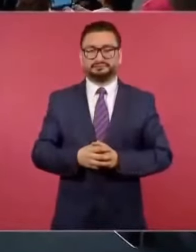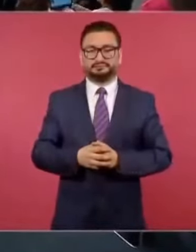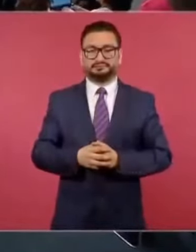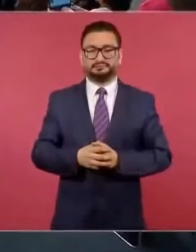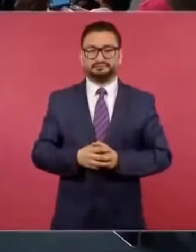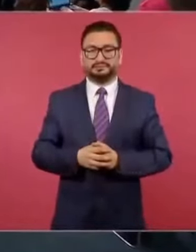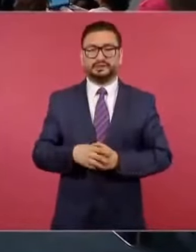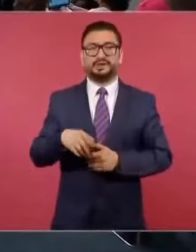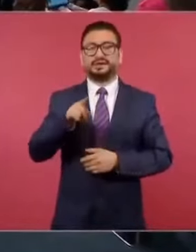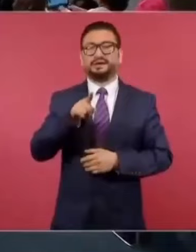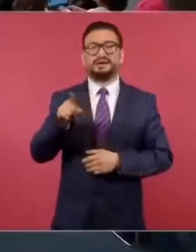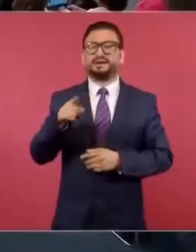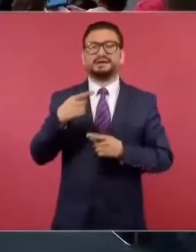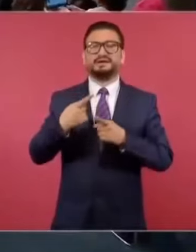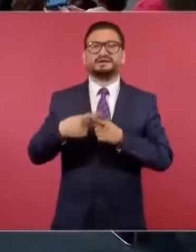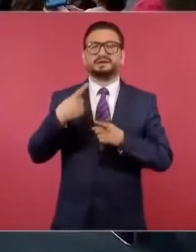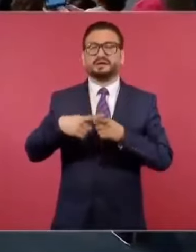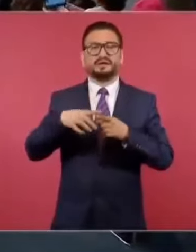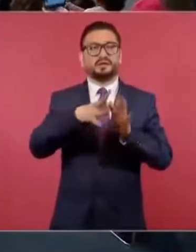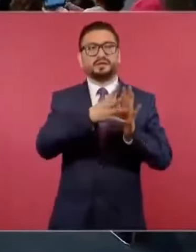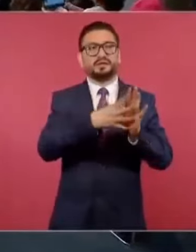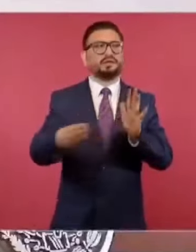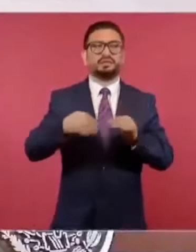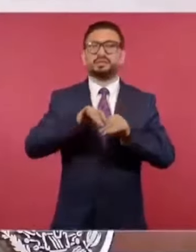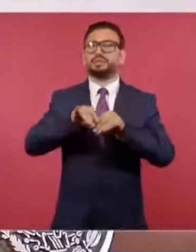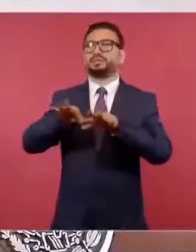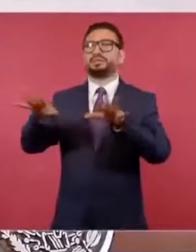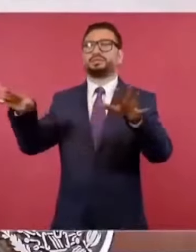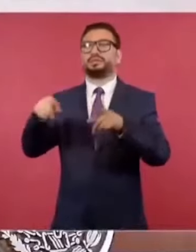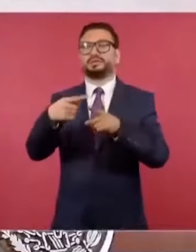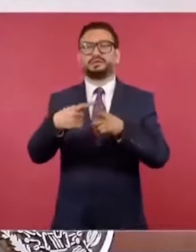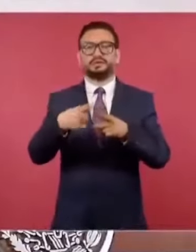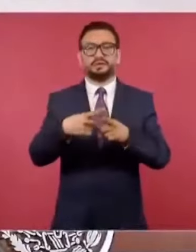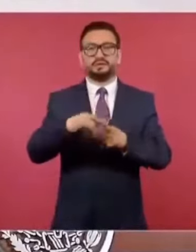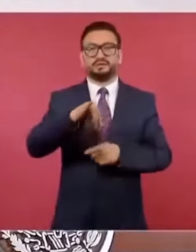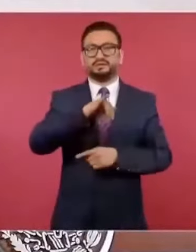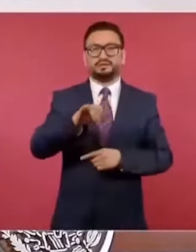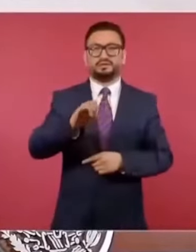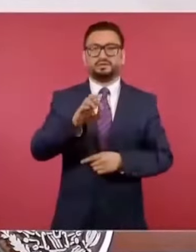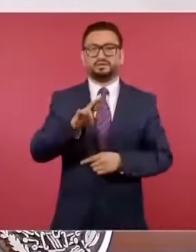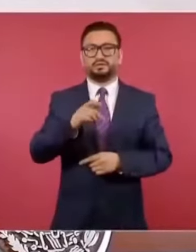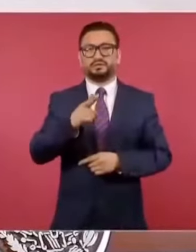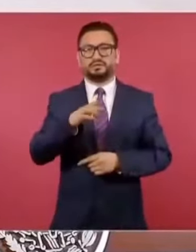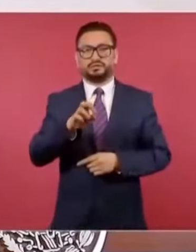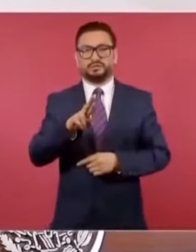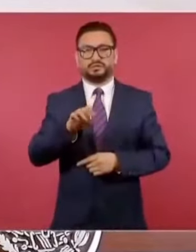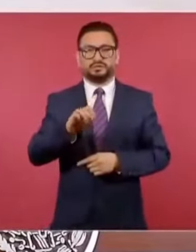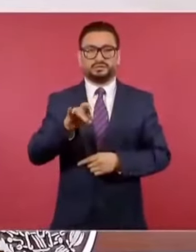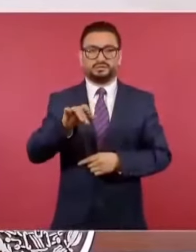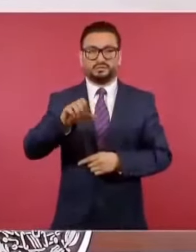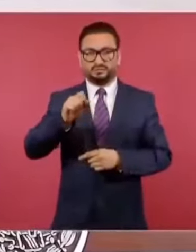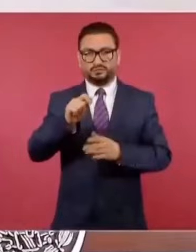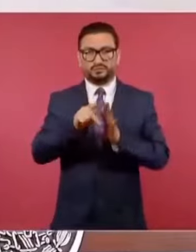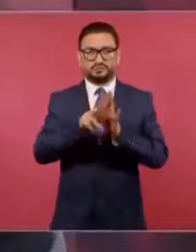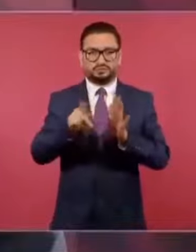¿Y quién lo reprodujo de inmediato? Jorge Ramos, en el Reforma,